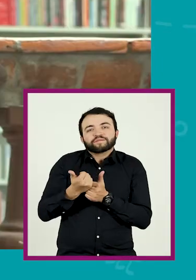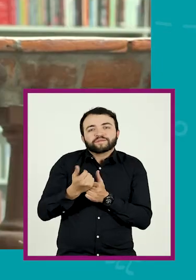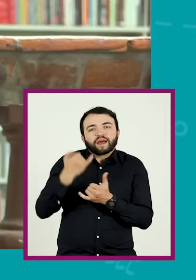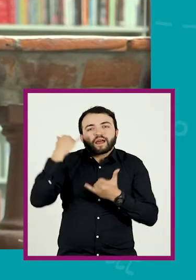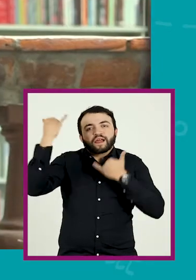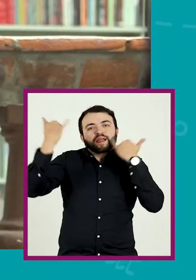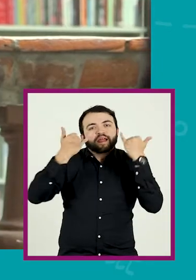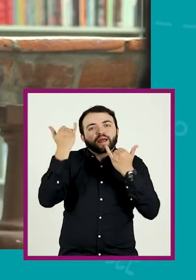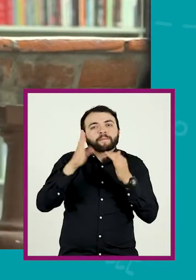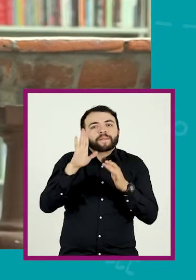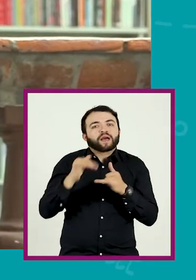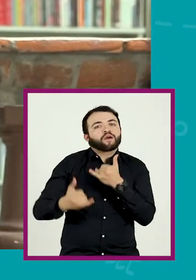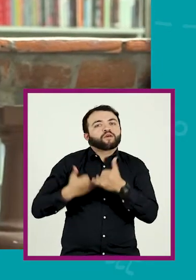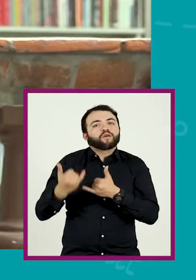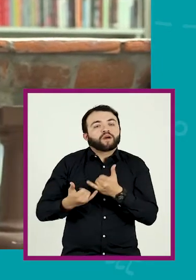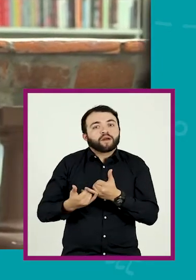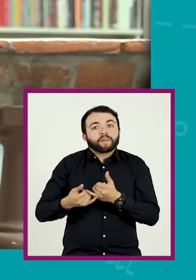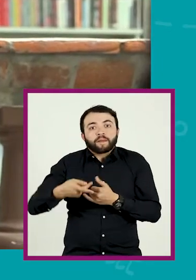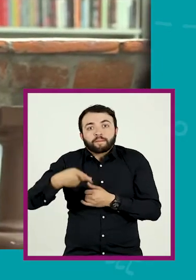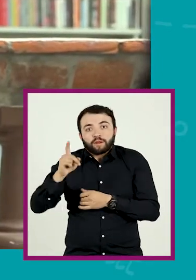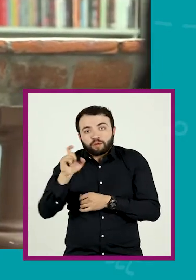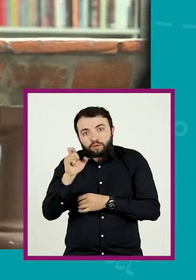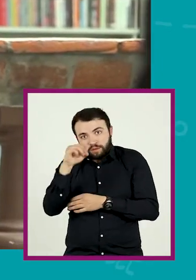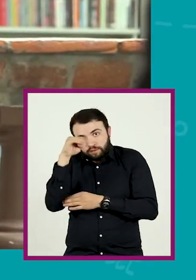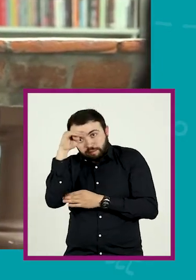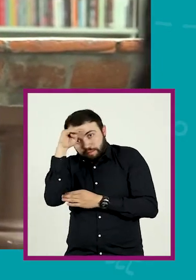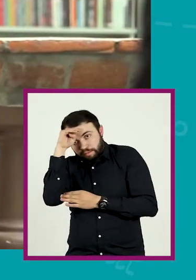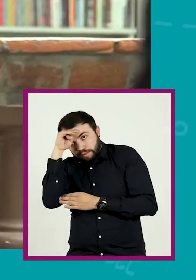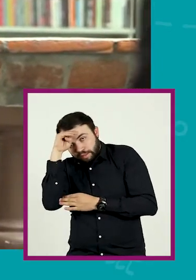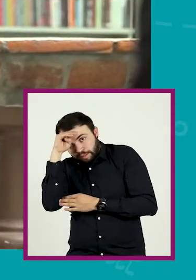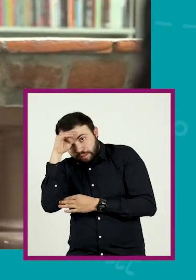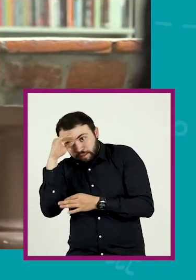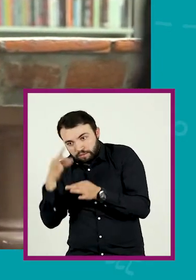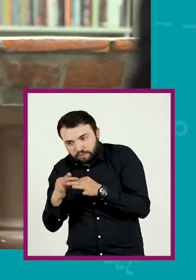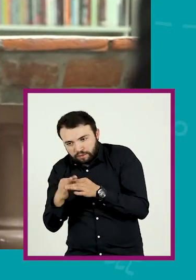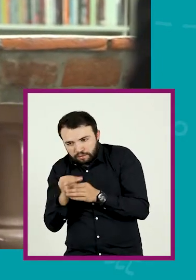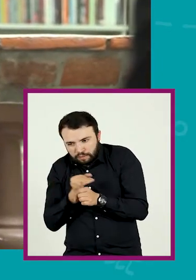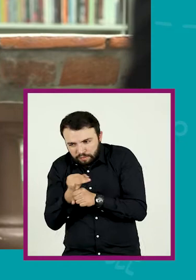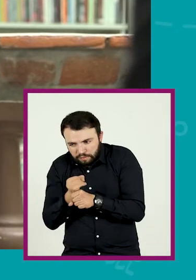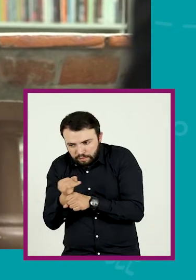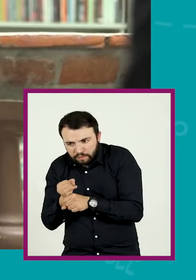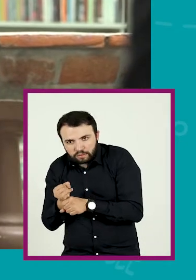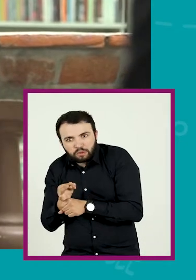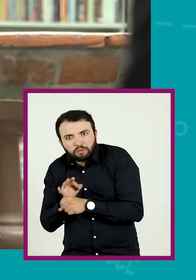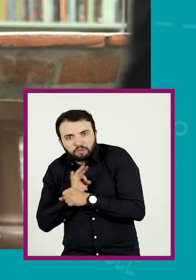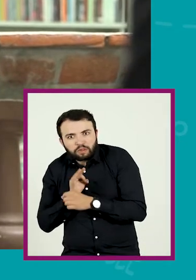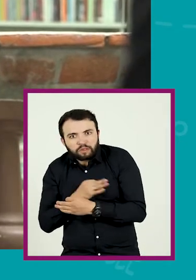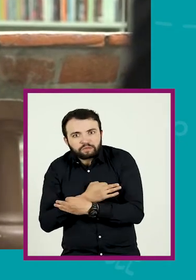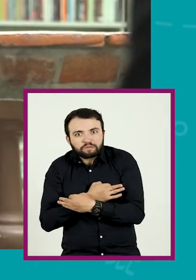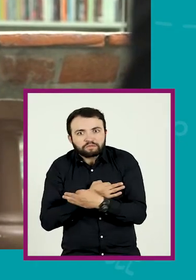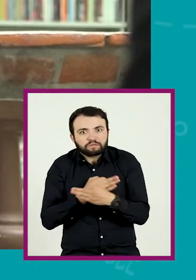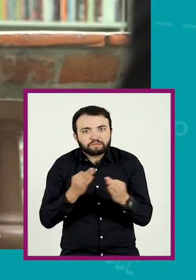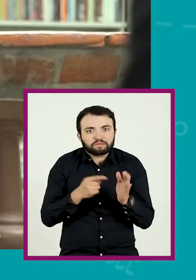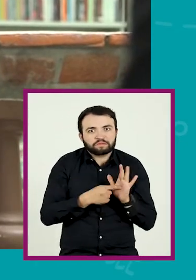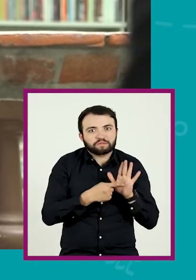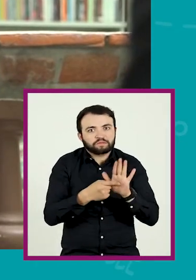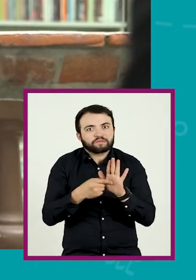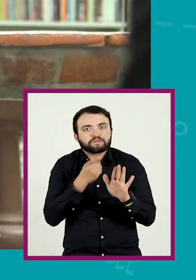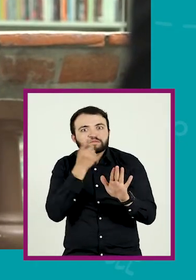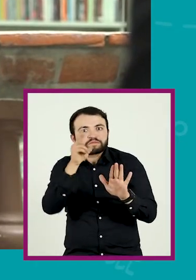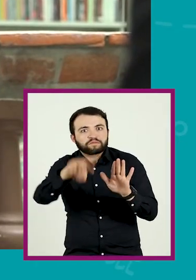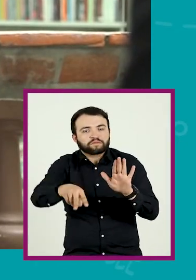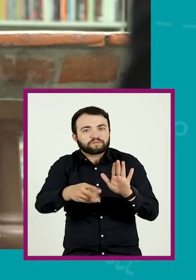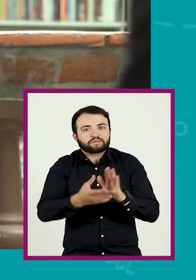Claro, pero con cierto límite. La idea de la crítica de la razón pura y de las tres críticas es establecer los límites de un discurso que